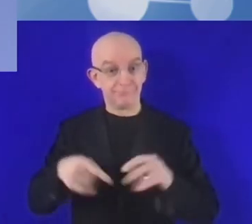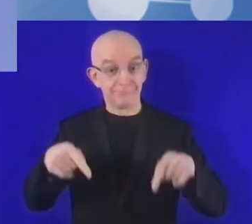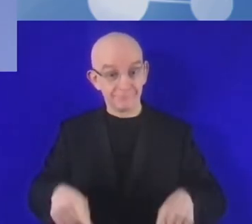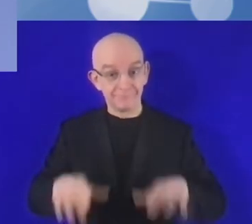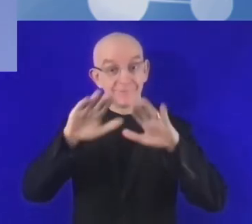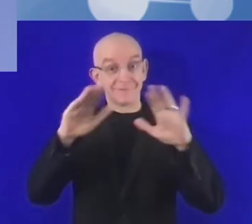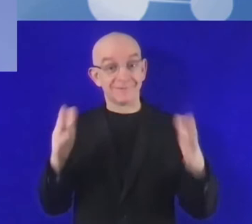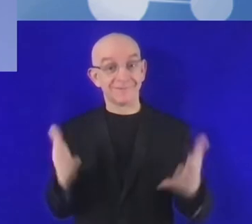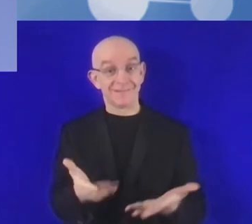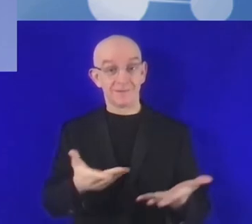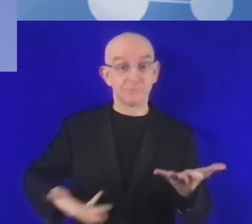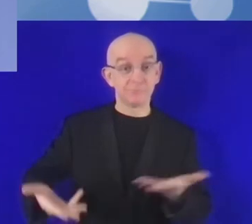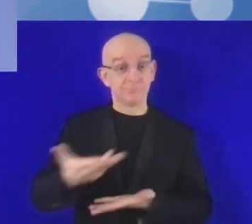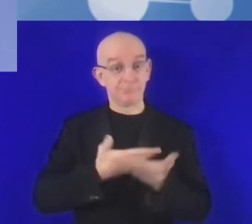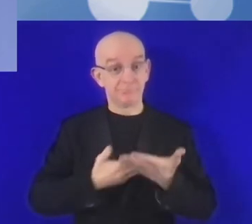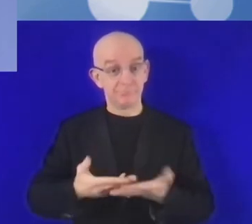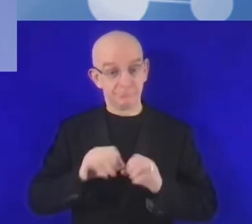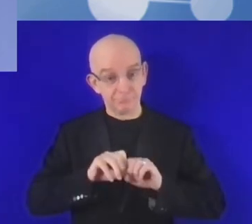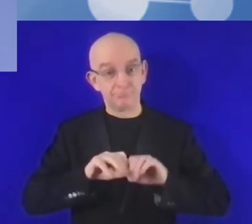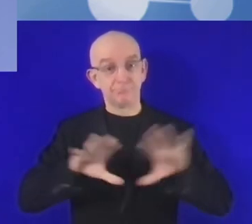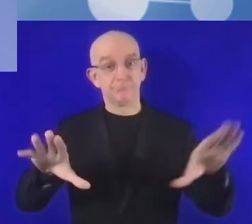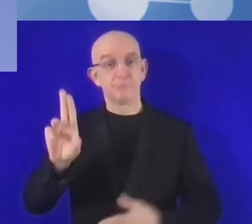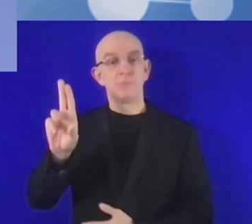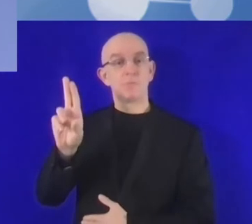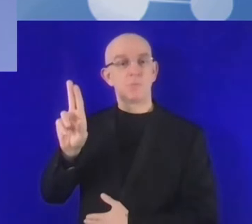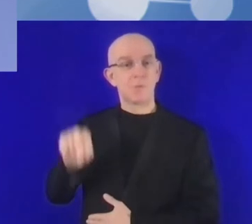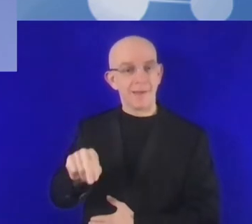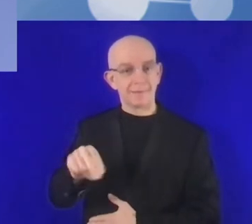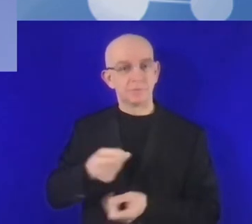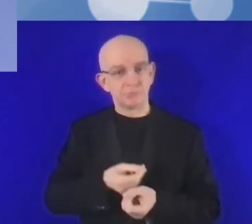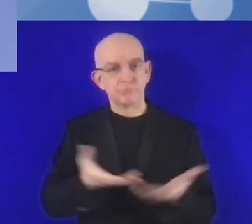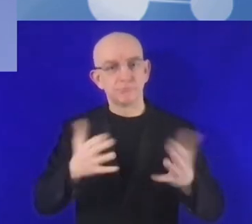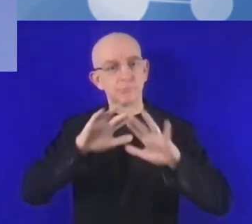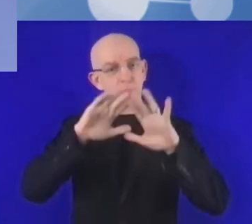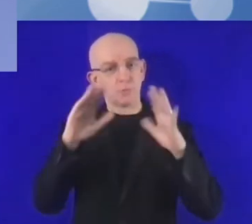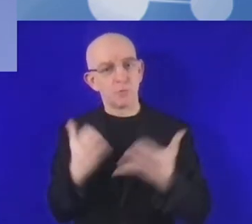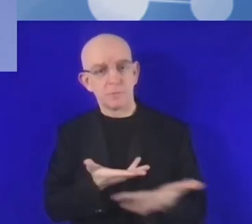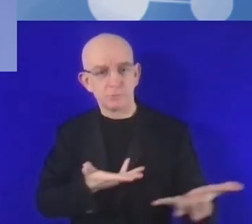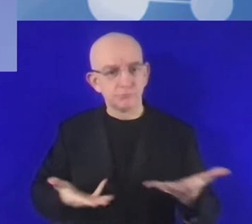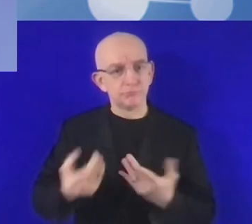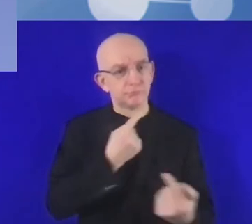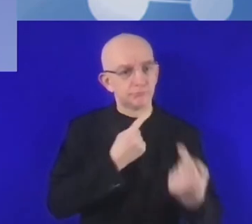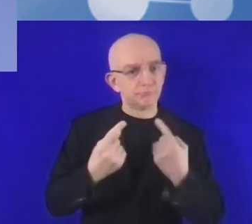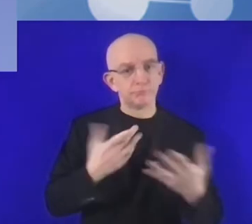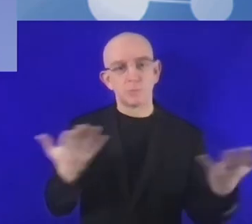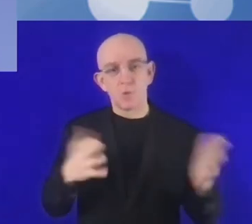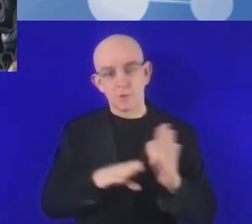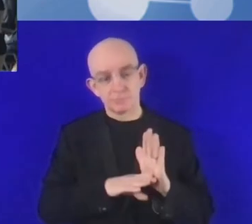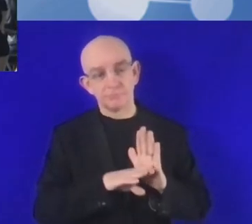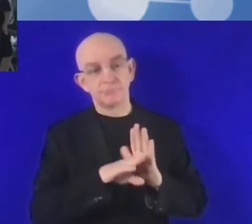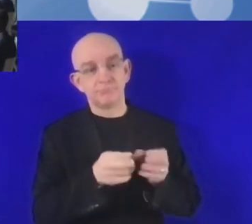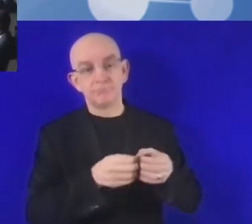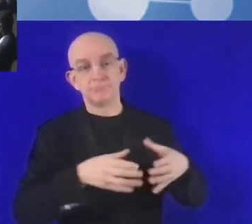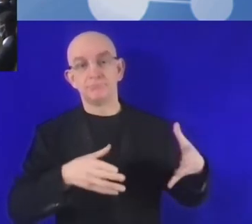Foro de Gobernanza de Internet. Es aquí que va a tener lugar el